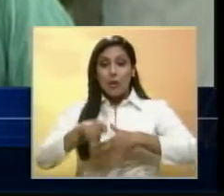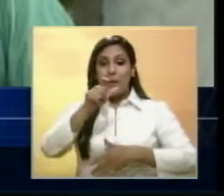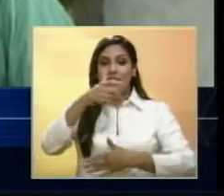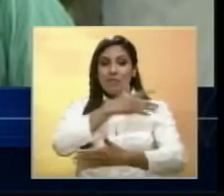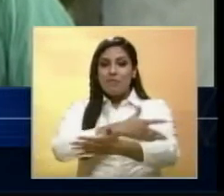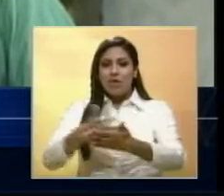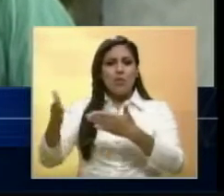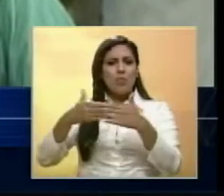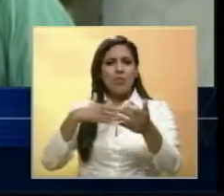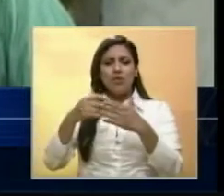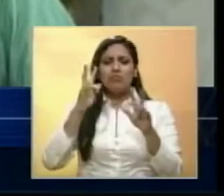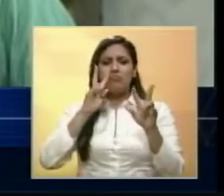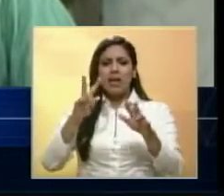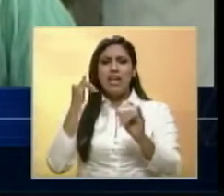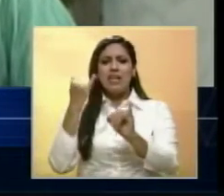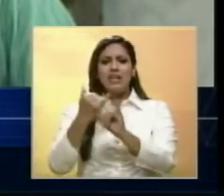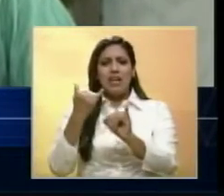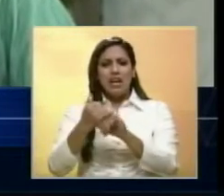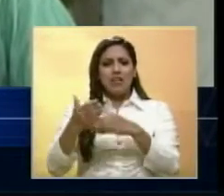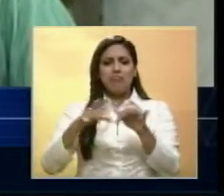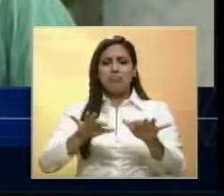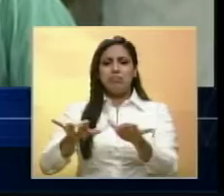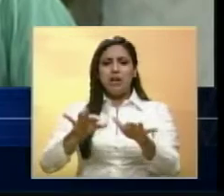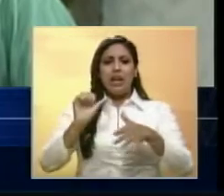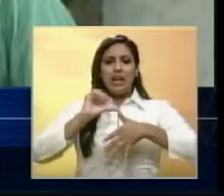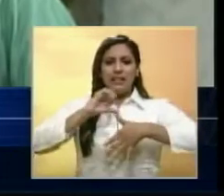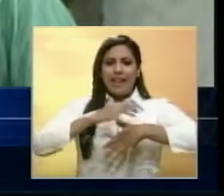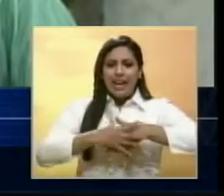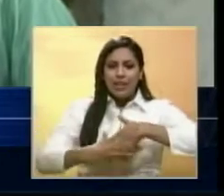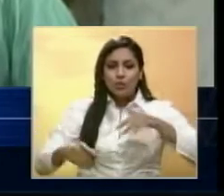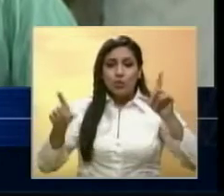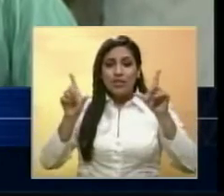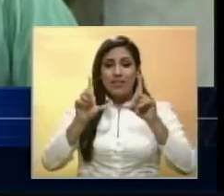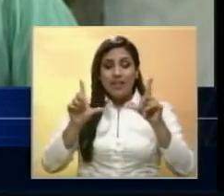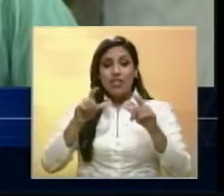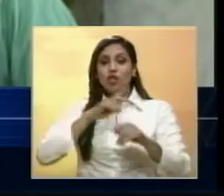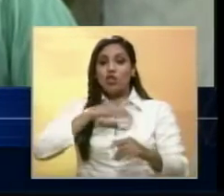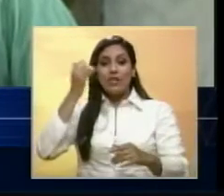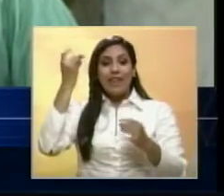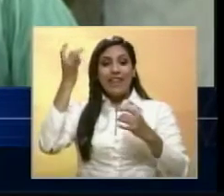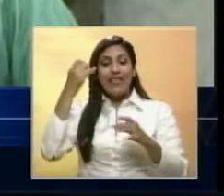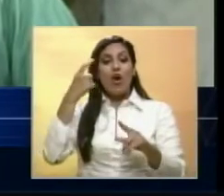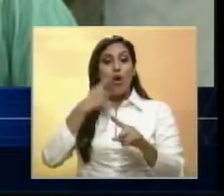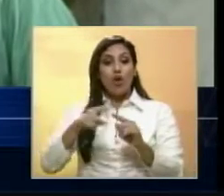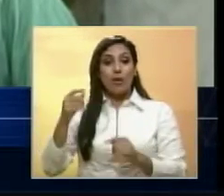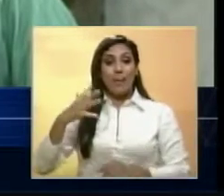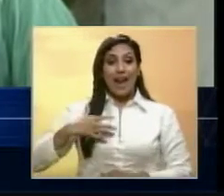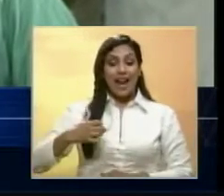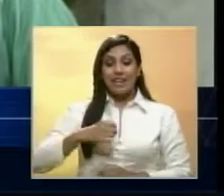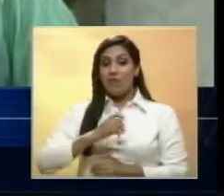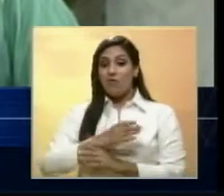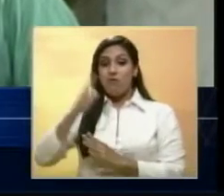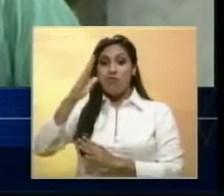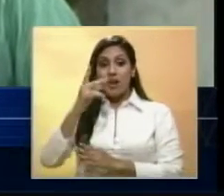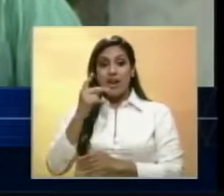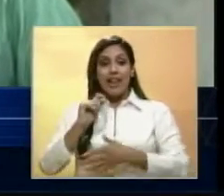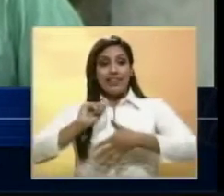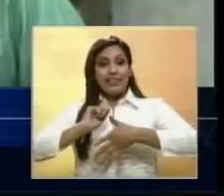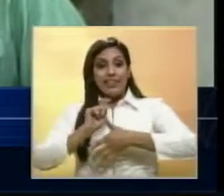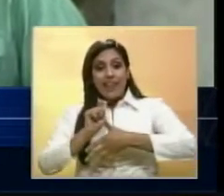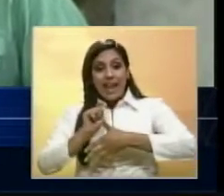verán por internet, por las redes sociales. Y inventaremos aparatos, pero de Argentina no sacan a